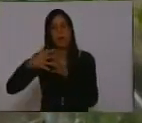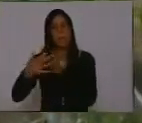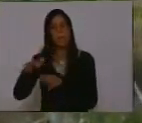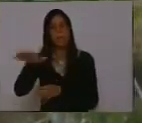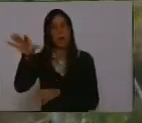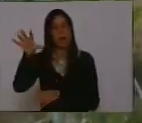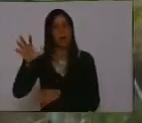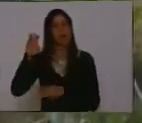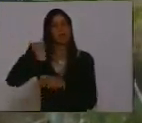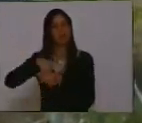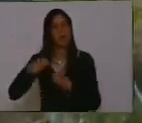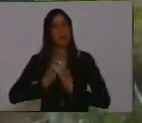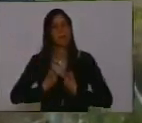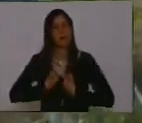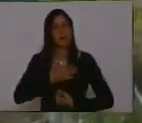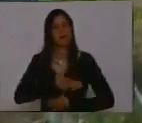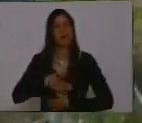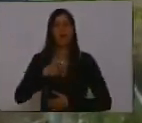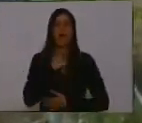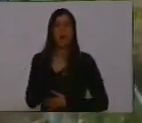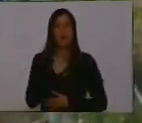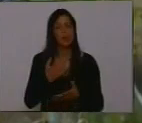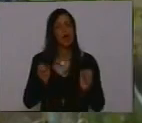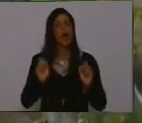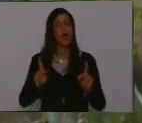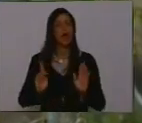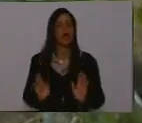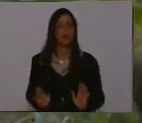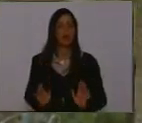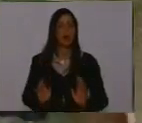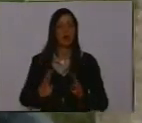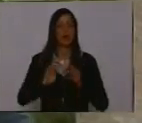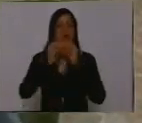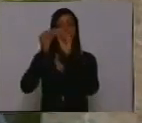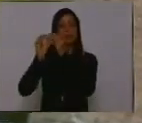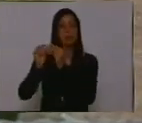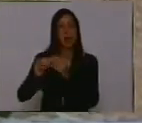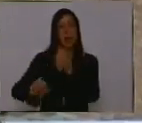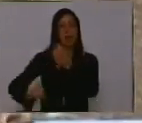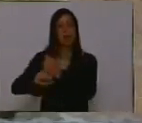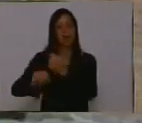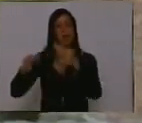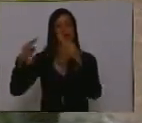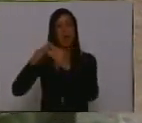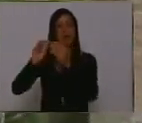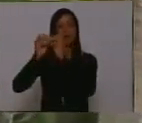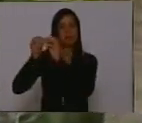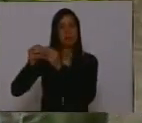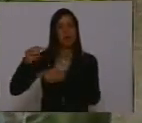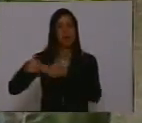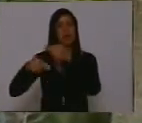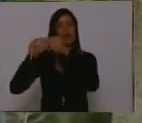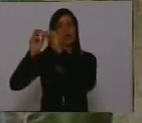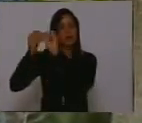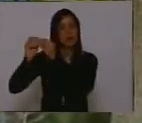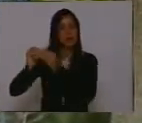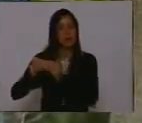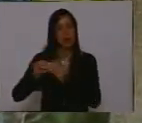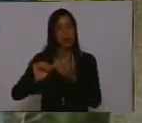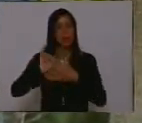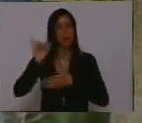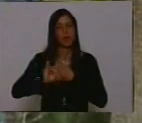las condiciones, la tierra, el espacio? Bueno, vamos a mejorar esas condiciones a través de un plan y constitucionalizarlo